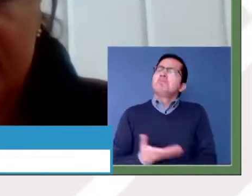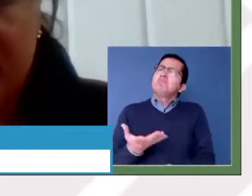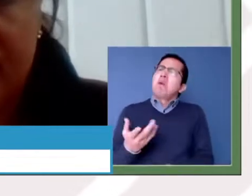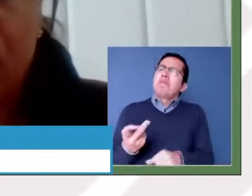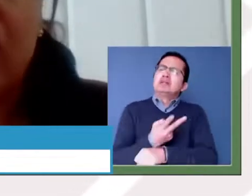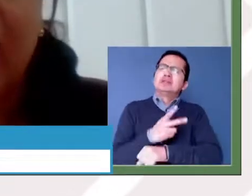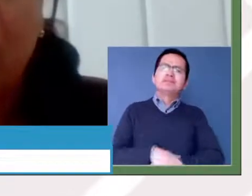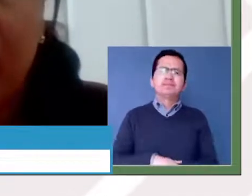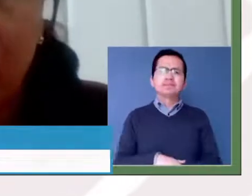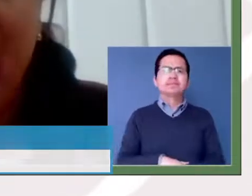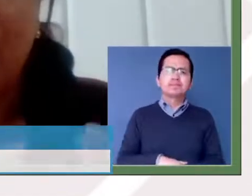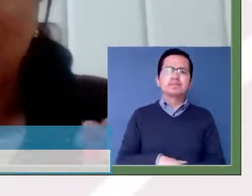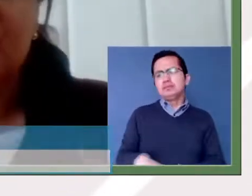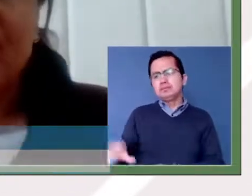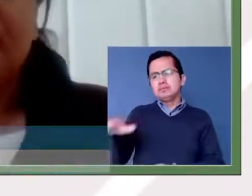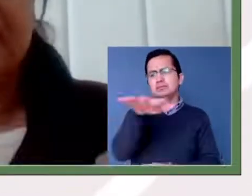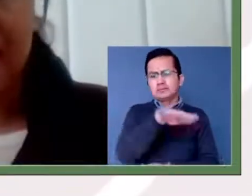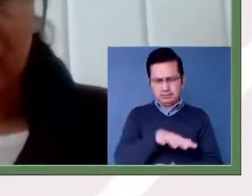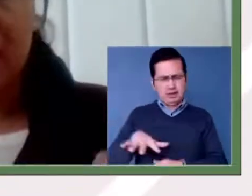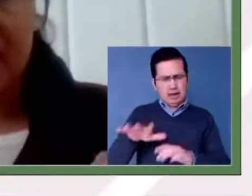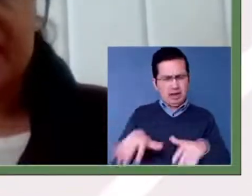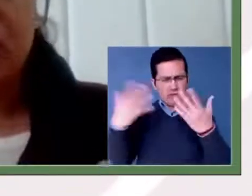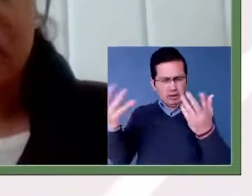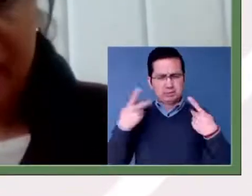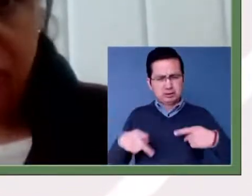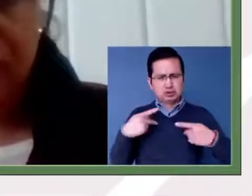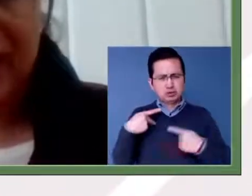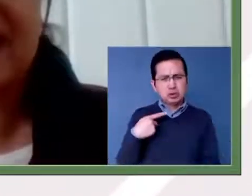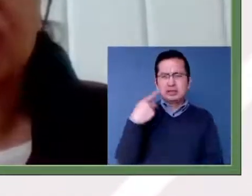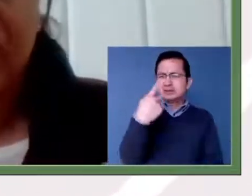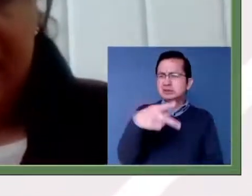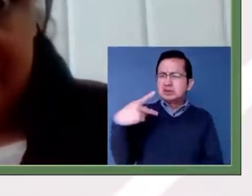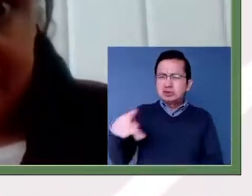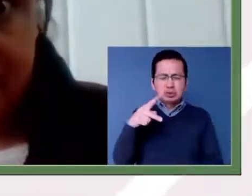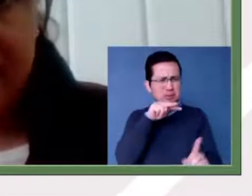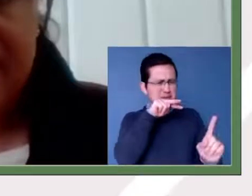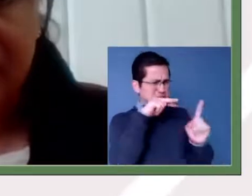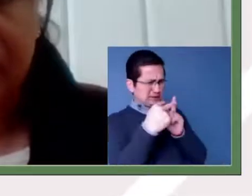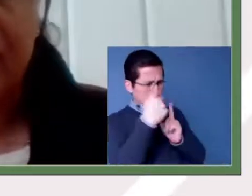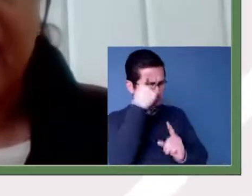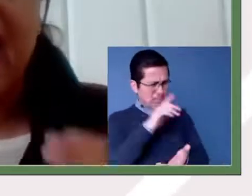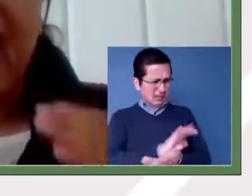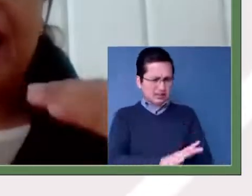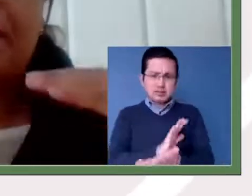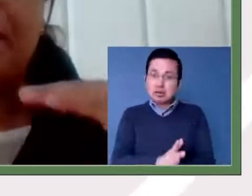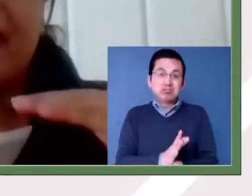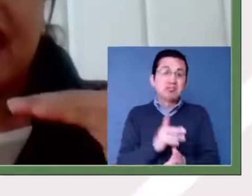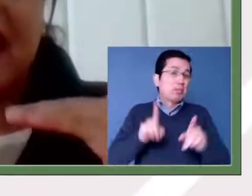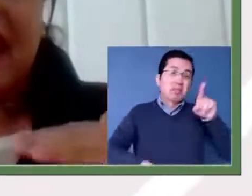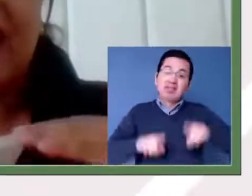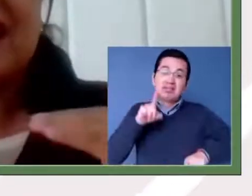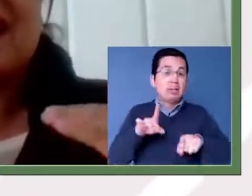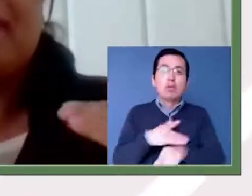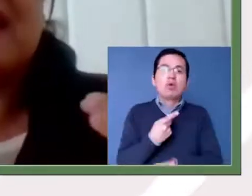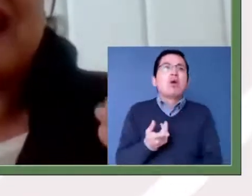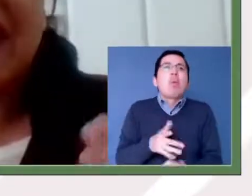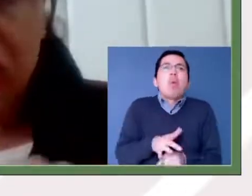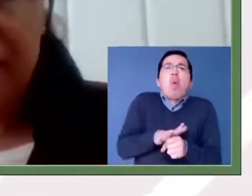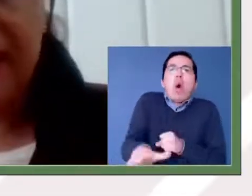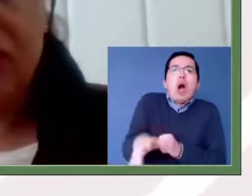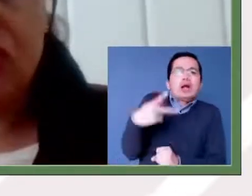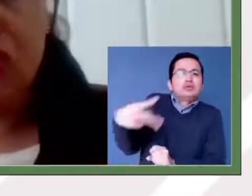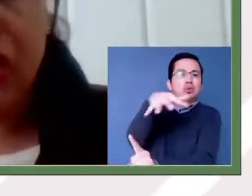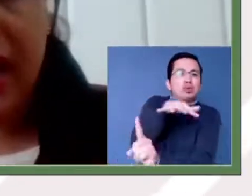la discriminación de acuerdo a cómo están viviendo en ese momento, qué es lo que les está pasando y qué está